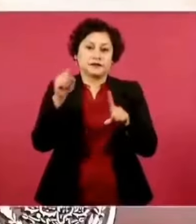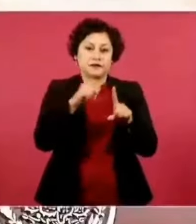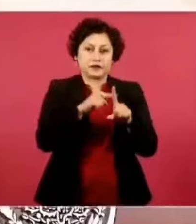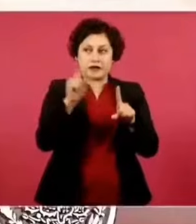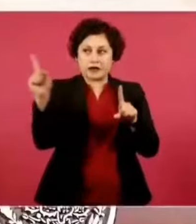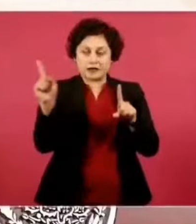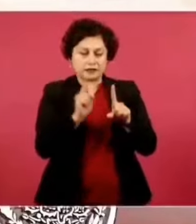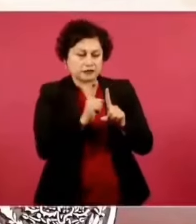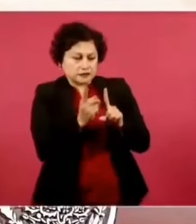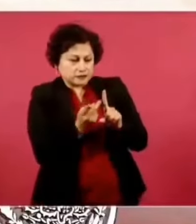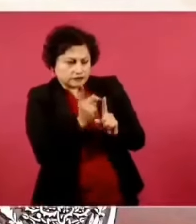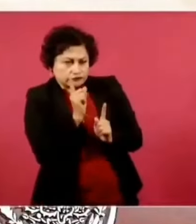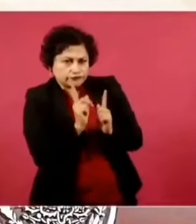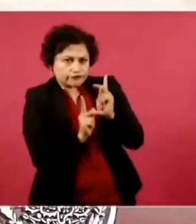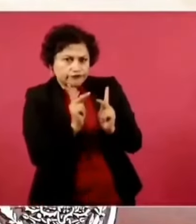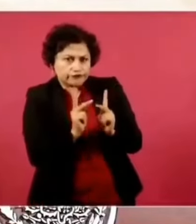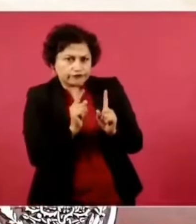Calderón